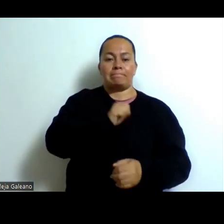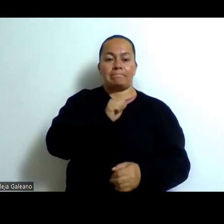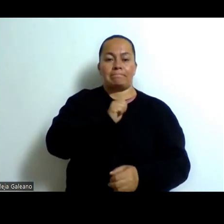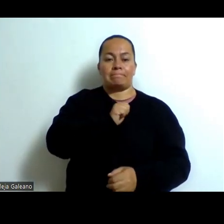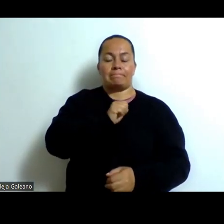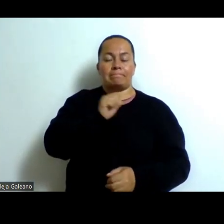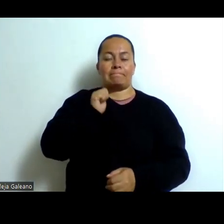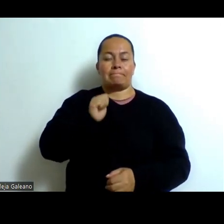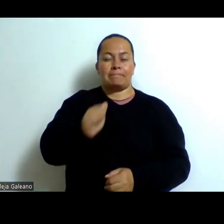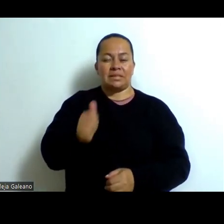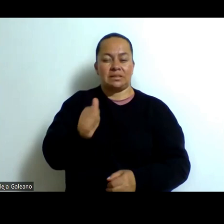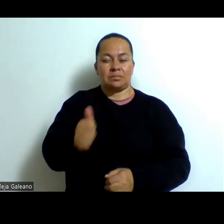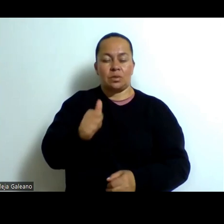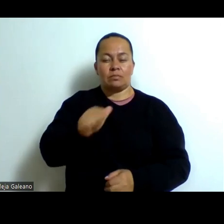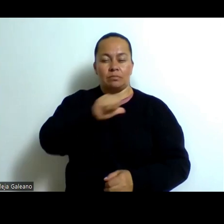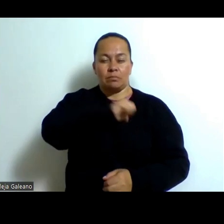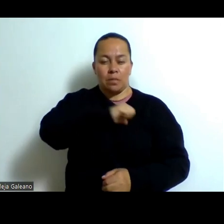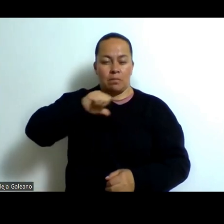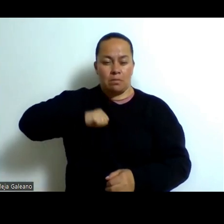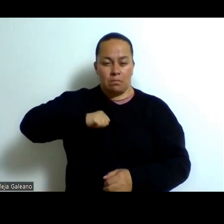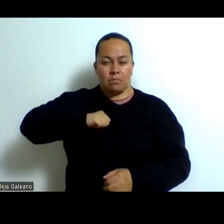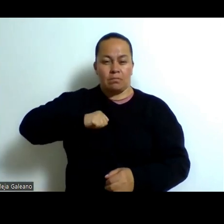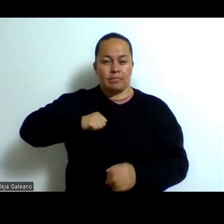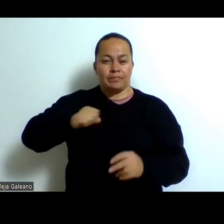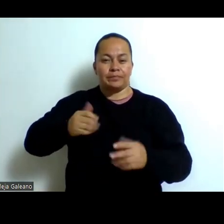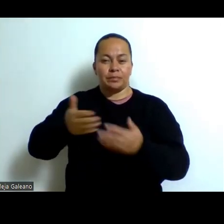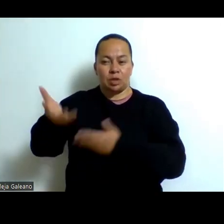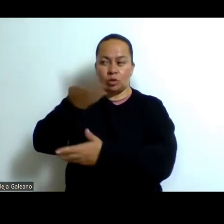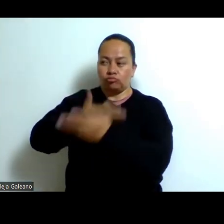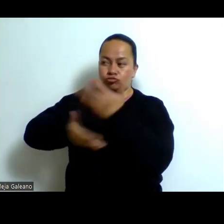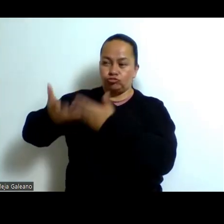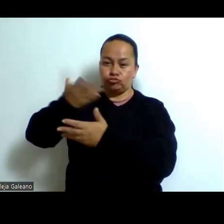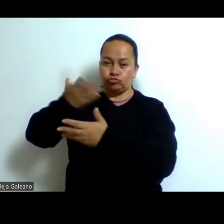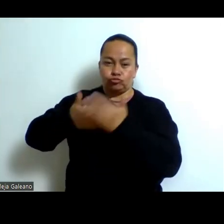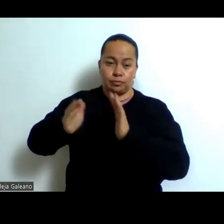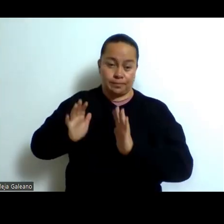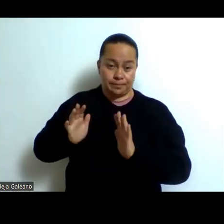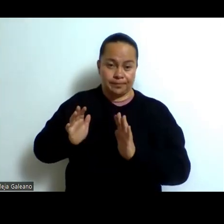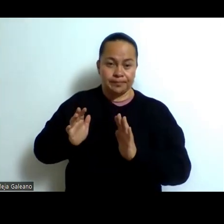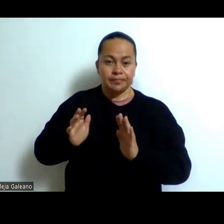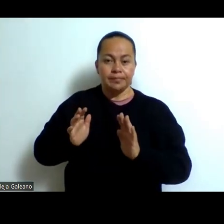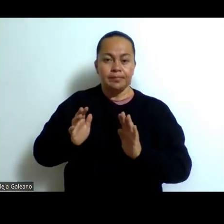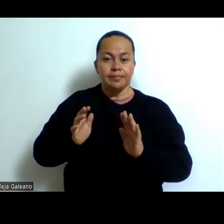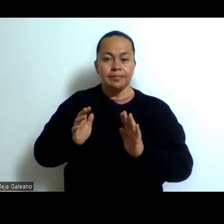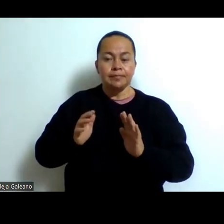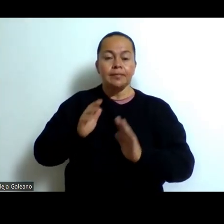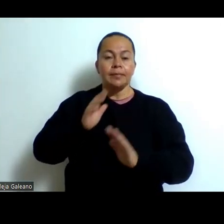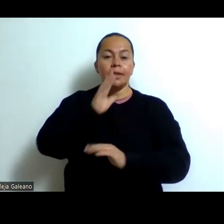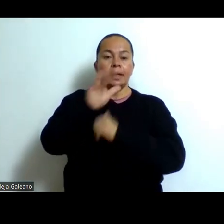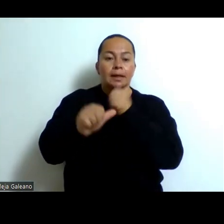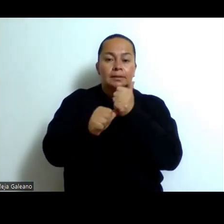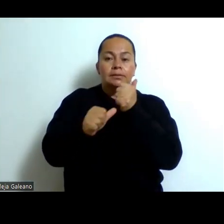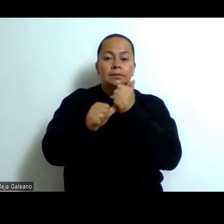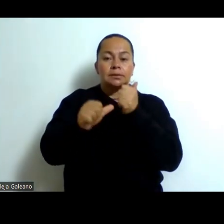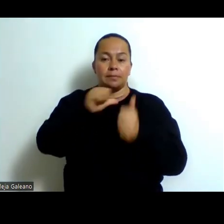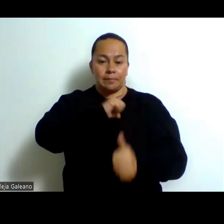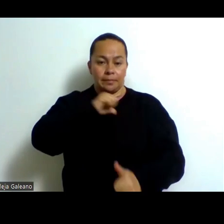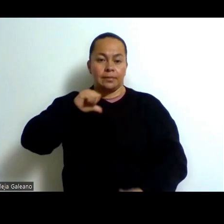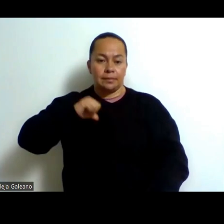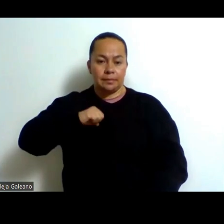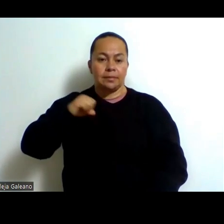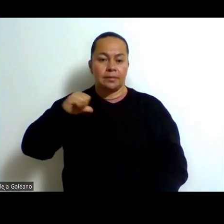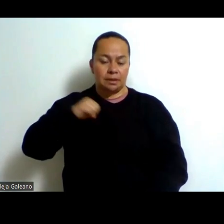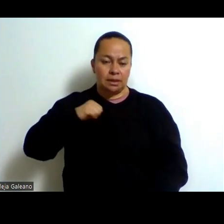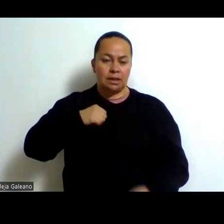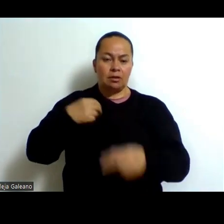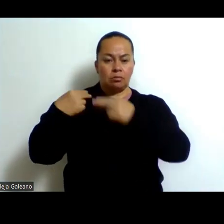persona con discapacidad en este caso sí este el asistente personal digamos que tiene la